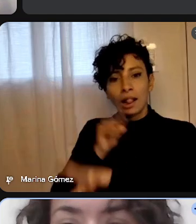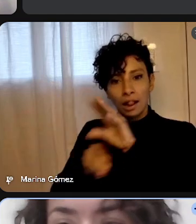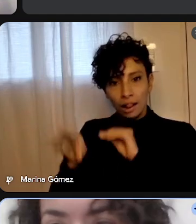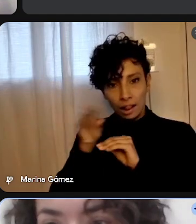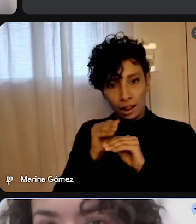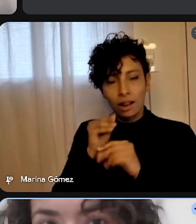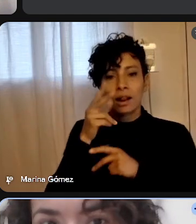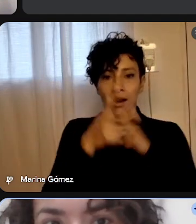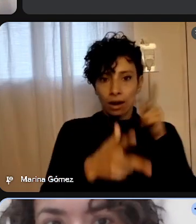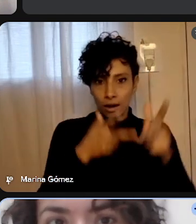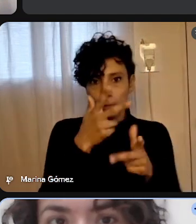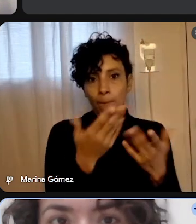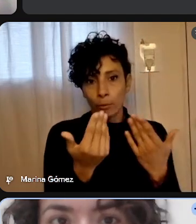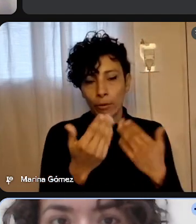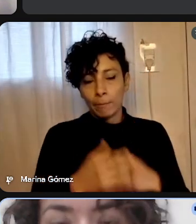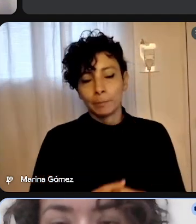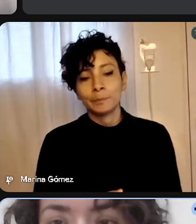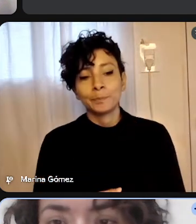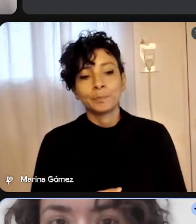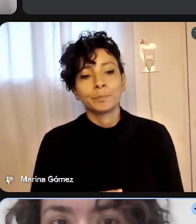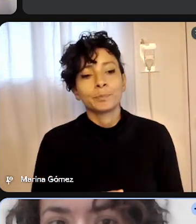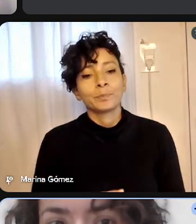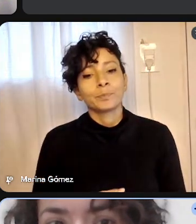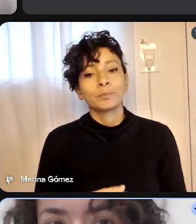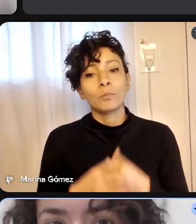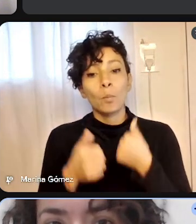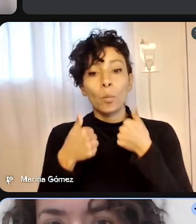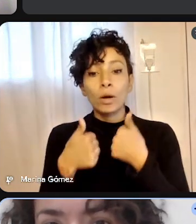Bueno, a ver.